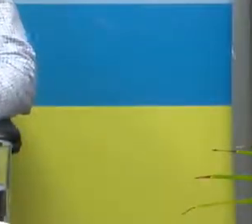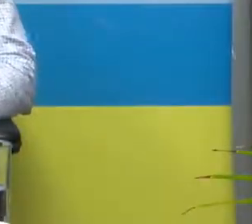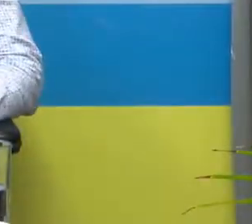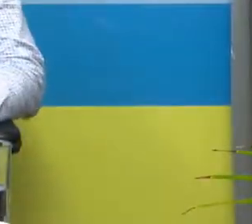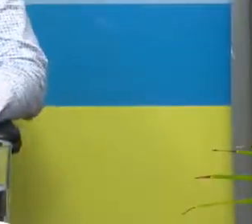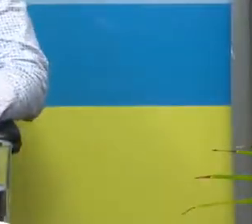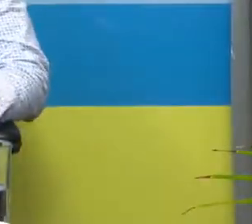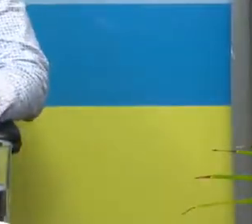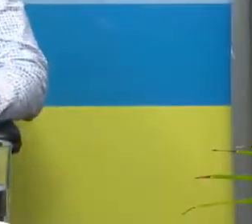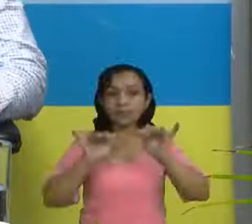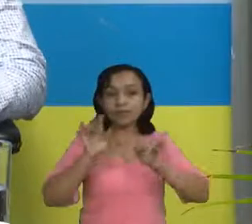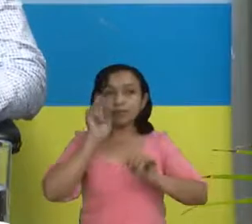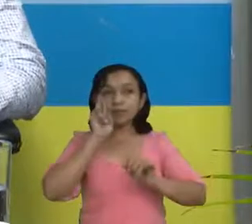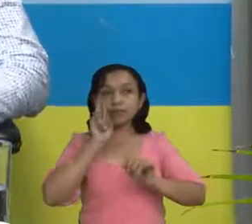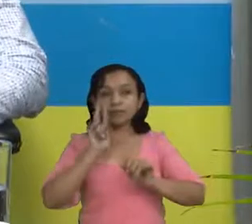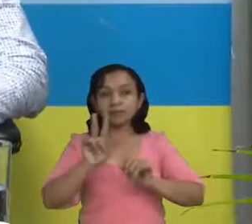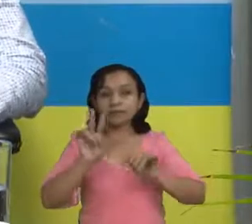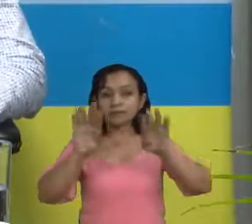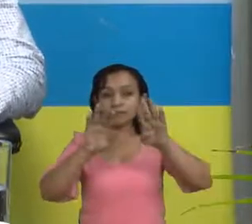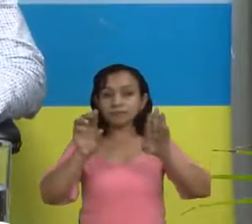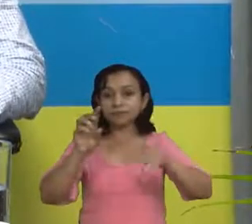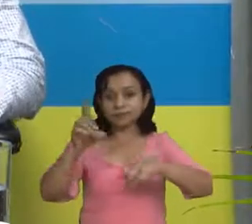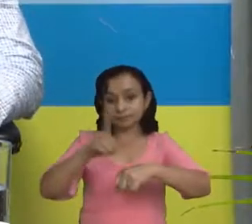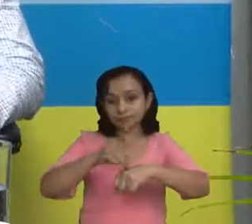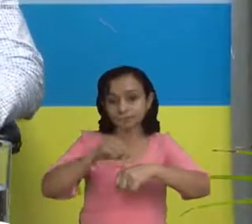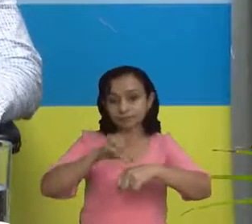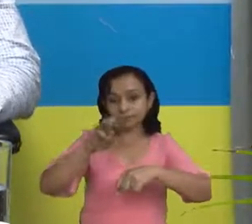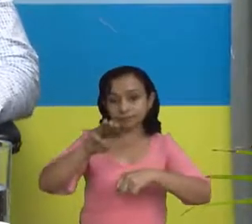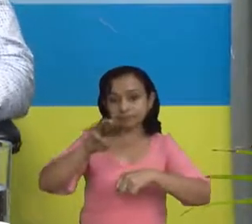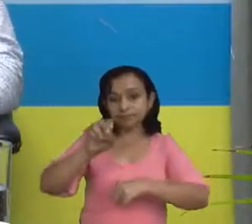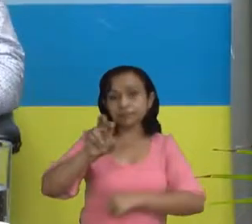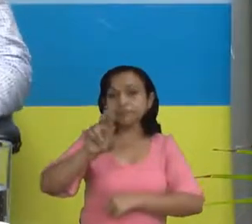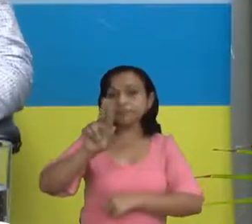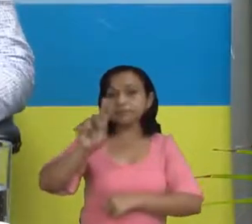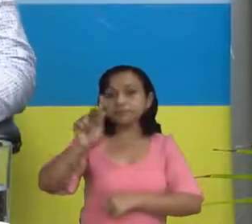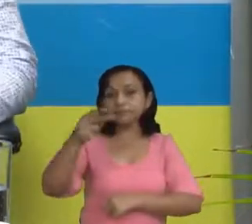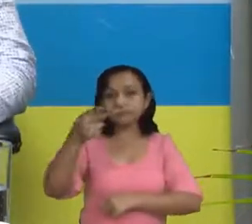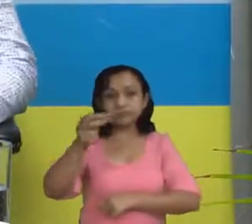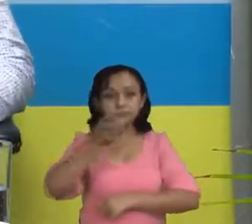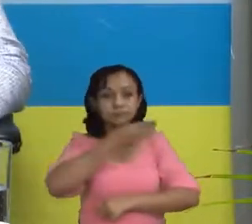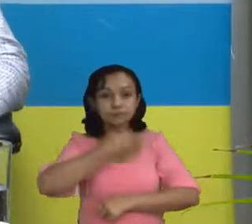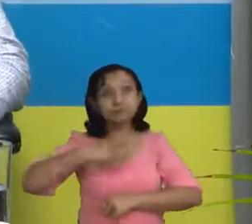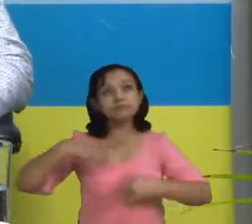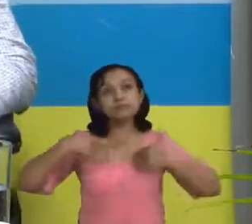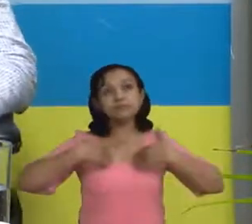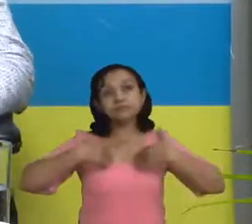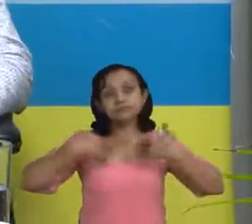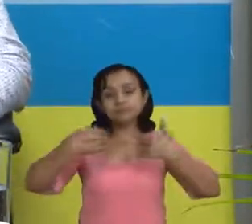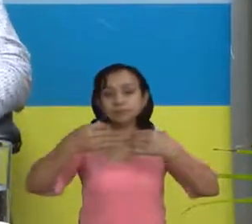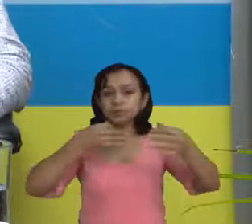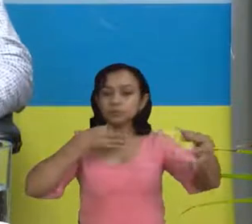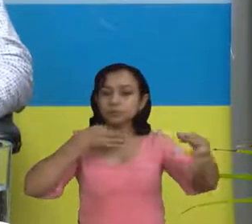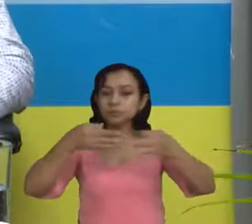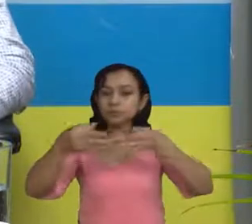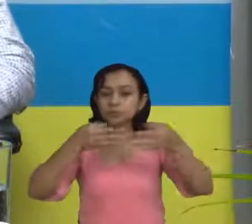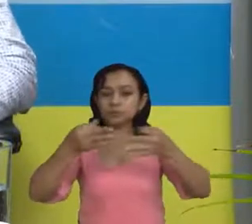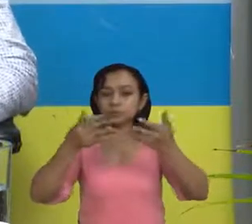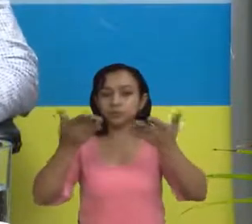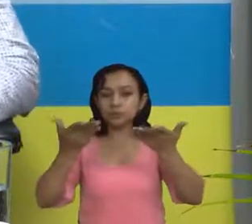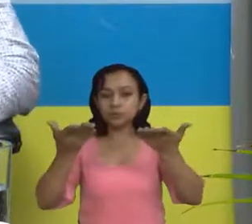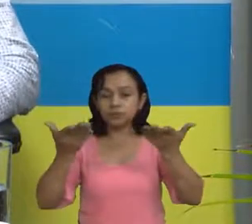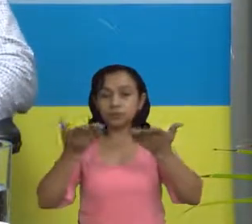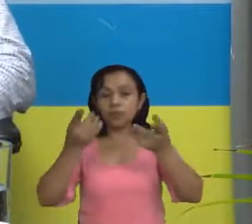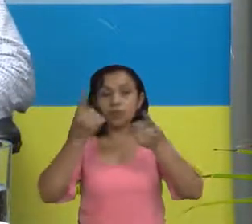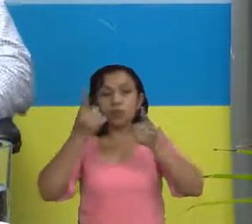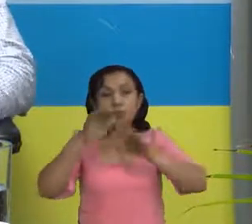Estábamos viendo a la doctora Marta Reyes, directora de Prevención de Enfermedades del Ministerio de Salud, dando los últimos reportes. El